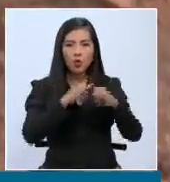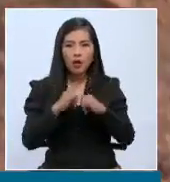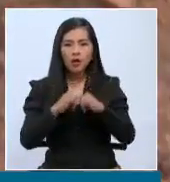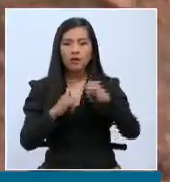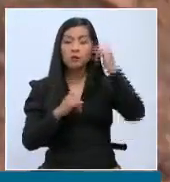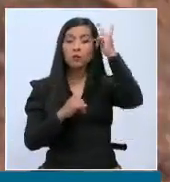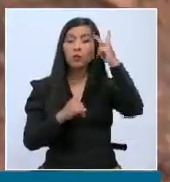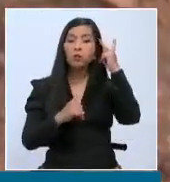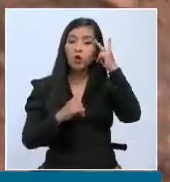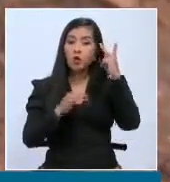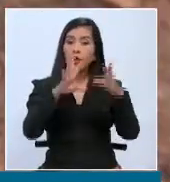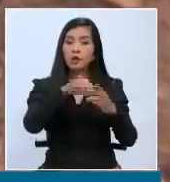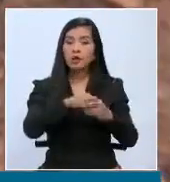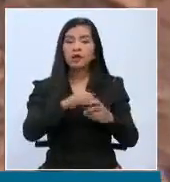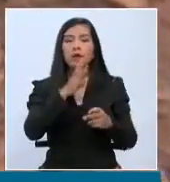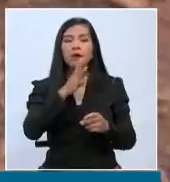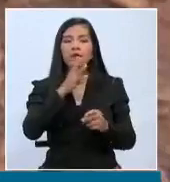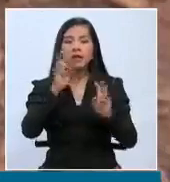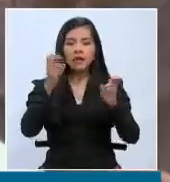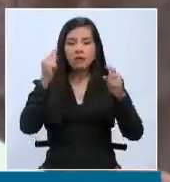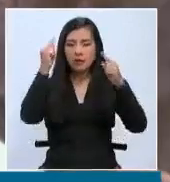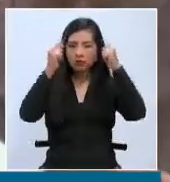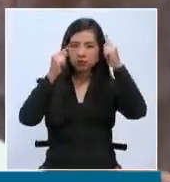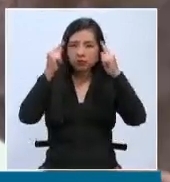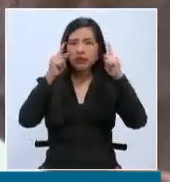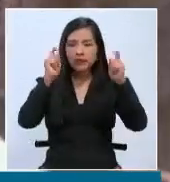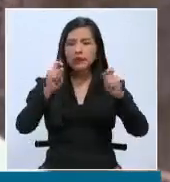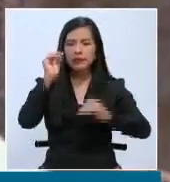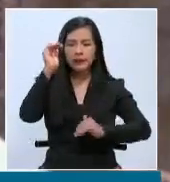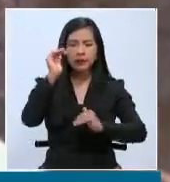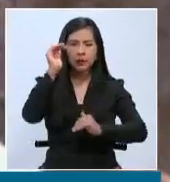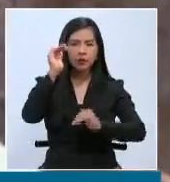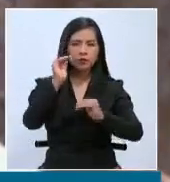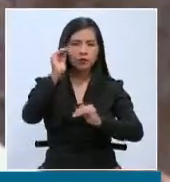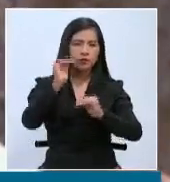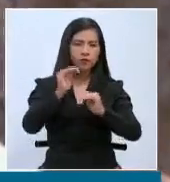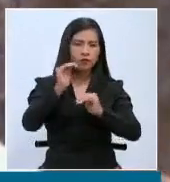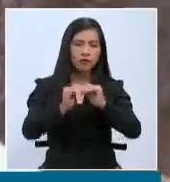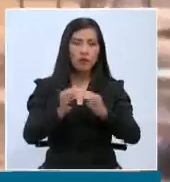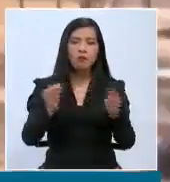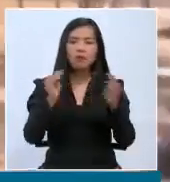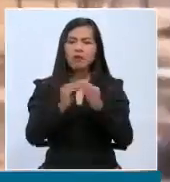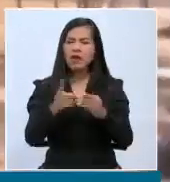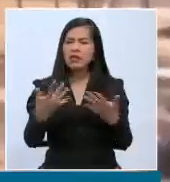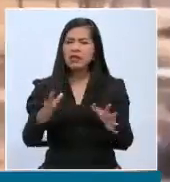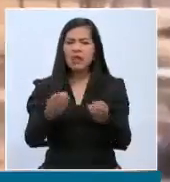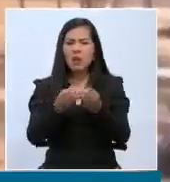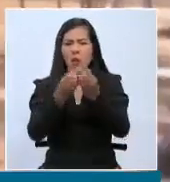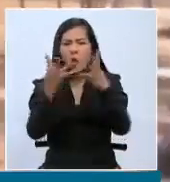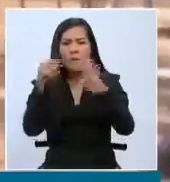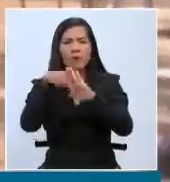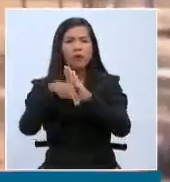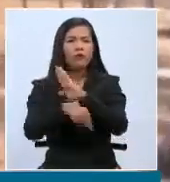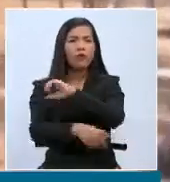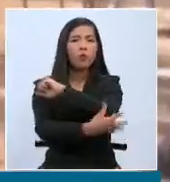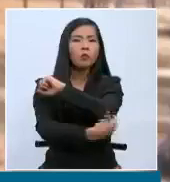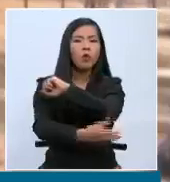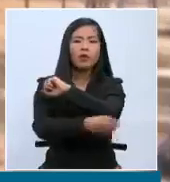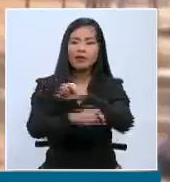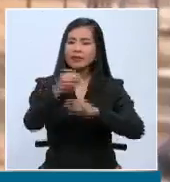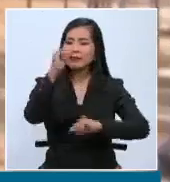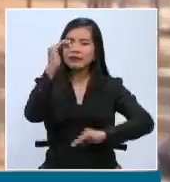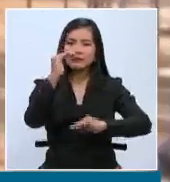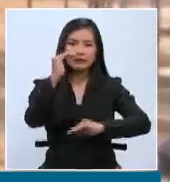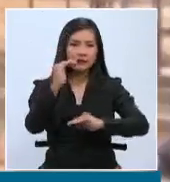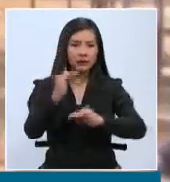en la cual se piensa en reducir permanentemente los niveles altísimos de pobreza que existían